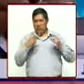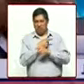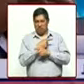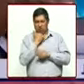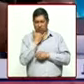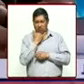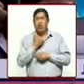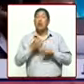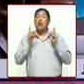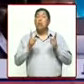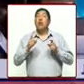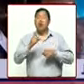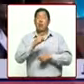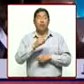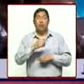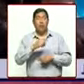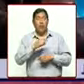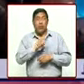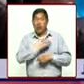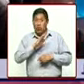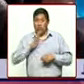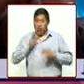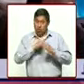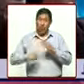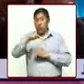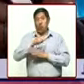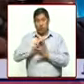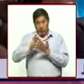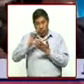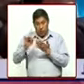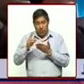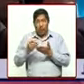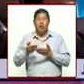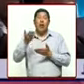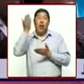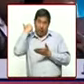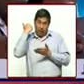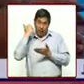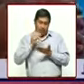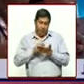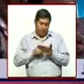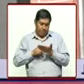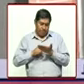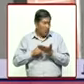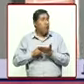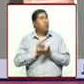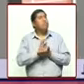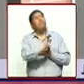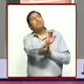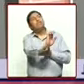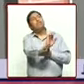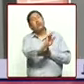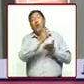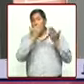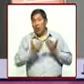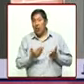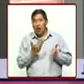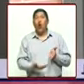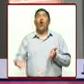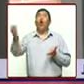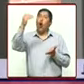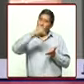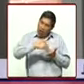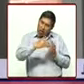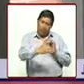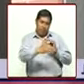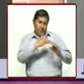que el propio órgano electoral le ha rechazado la posibilidad de meter preguntas y ahora insisten, pero esto